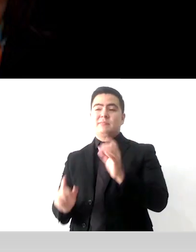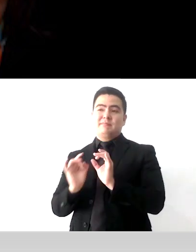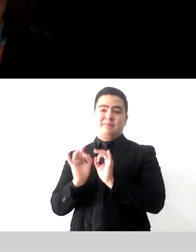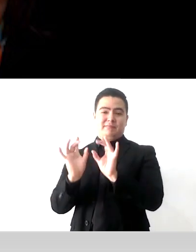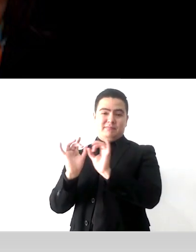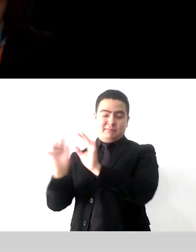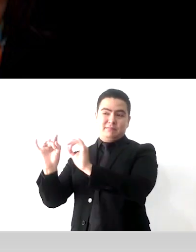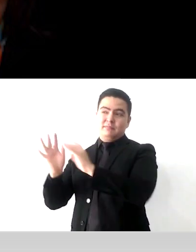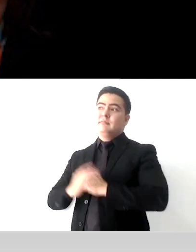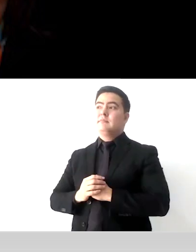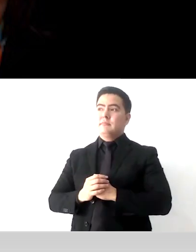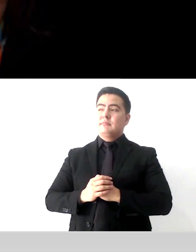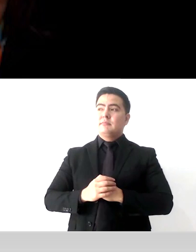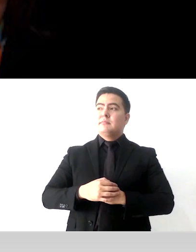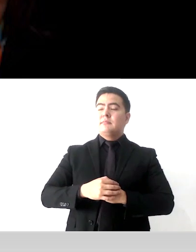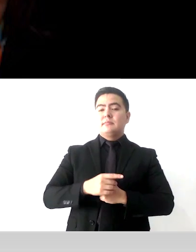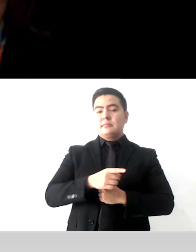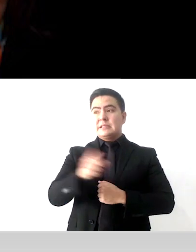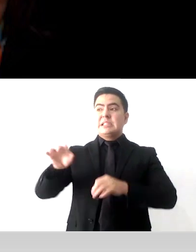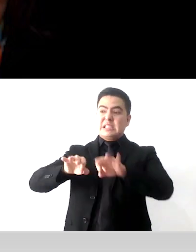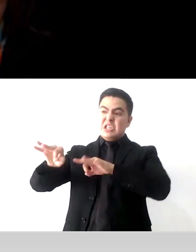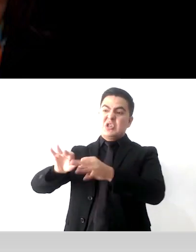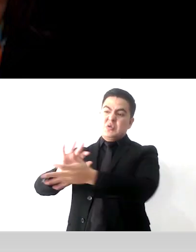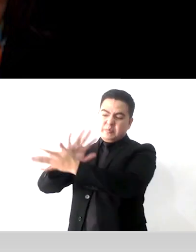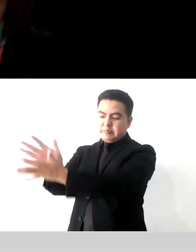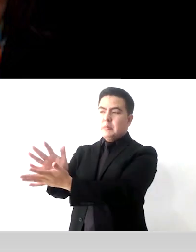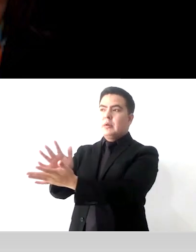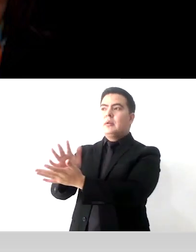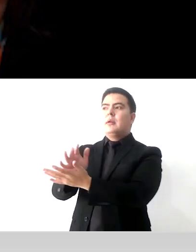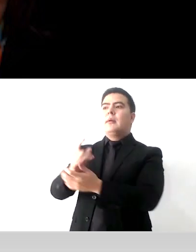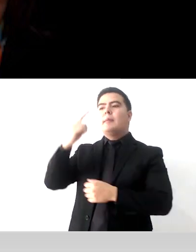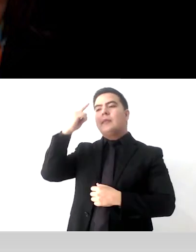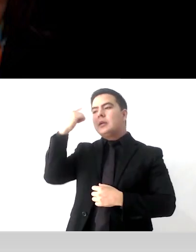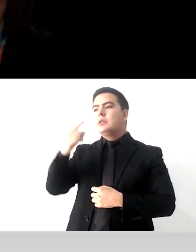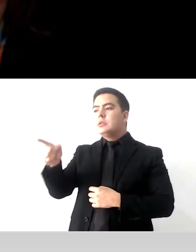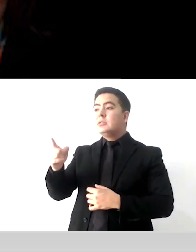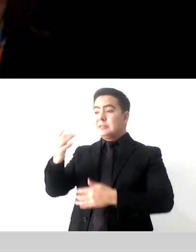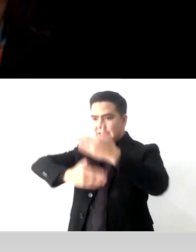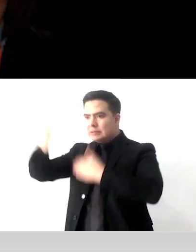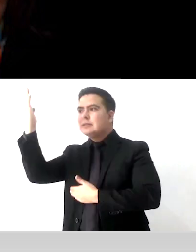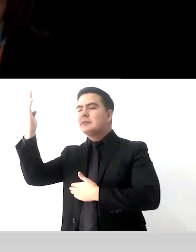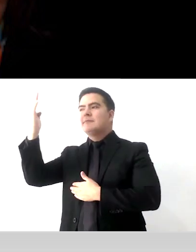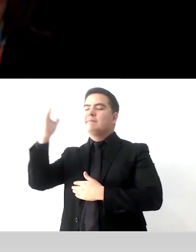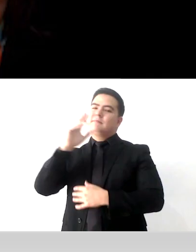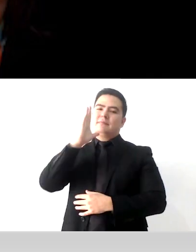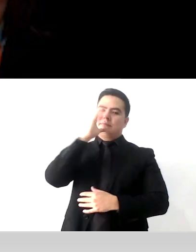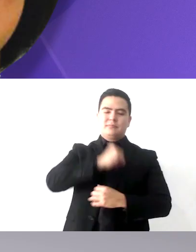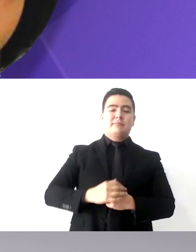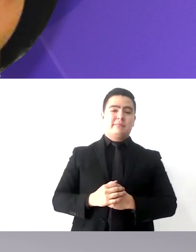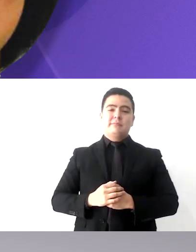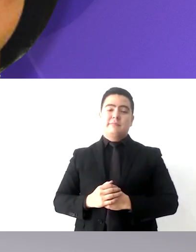se les lleva a espacios en donde no pueden desempeñar sus cargos en igualdad de condiciones y en